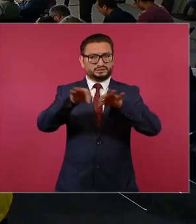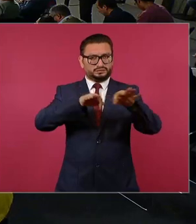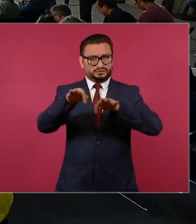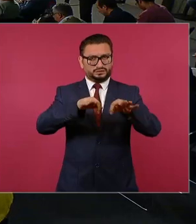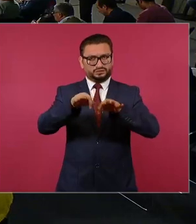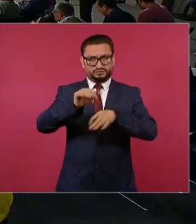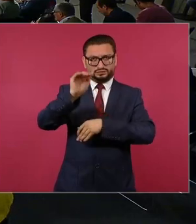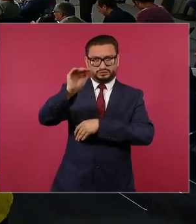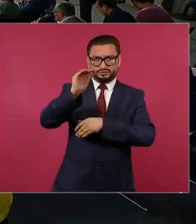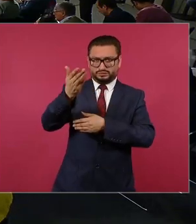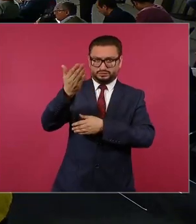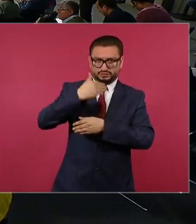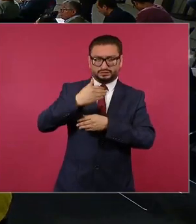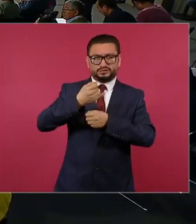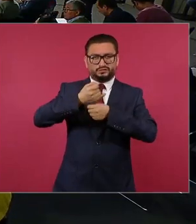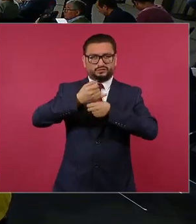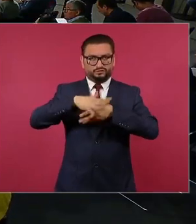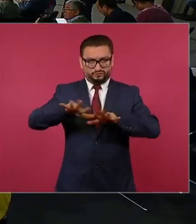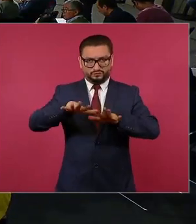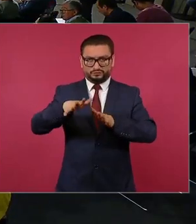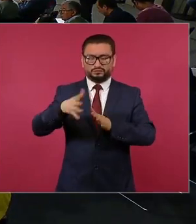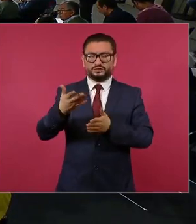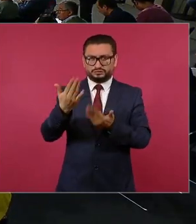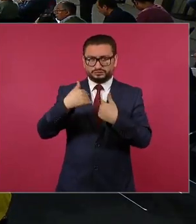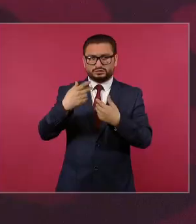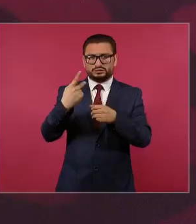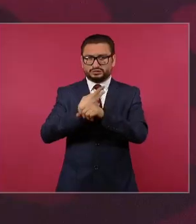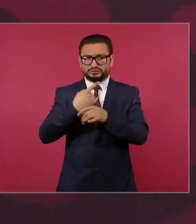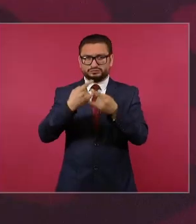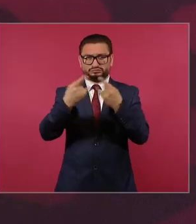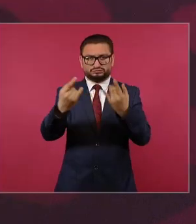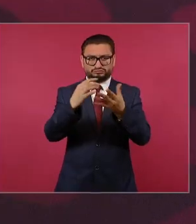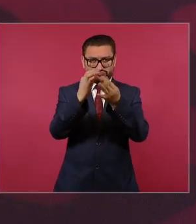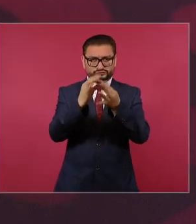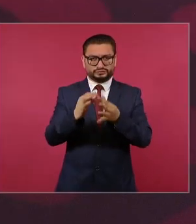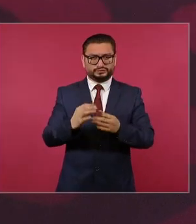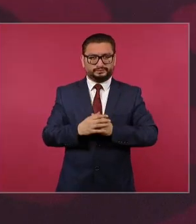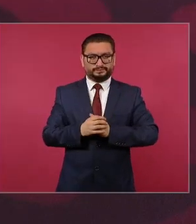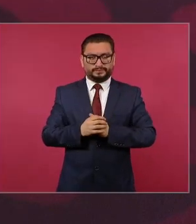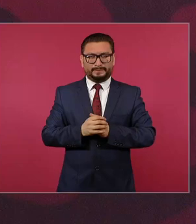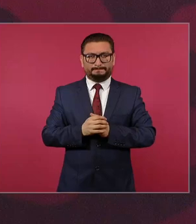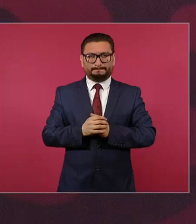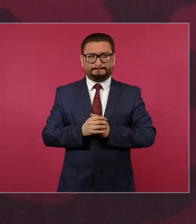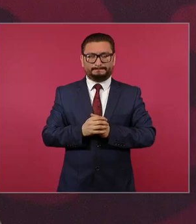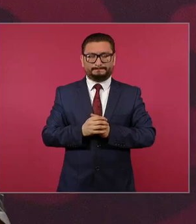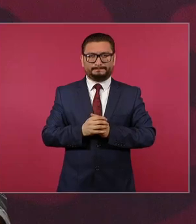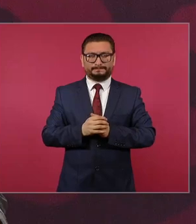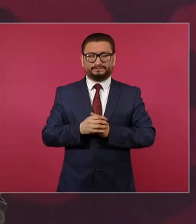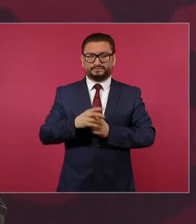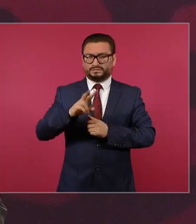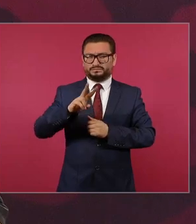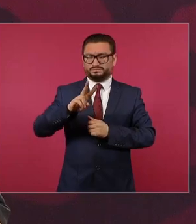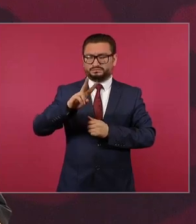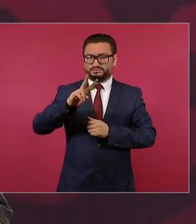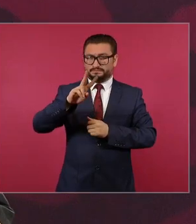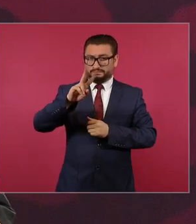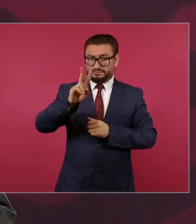que nos informe sobre este caso. La verdad es que no hemos